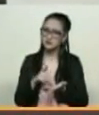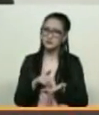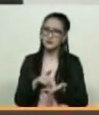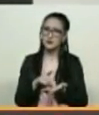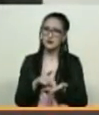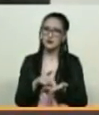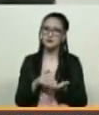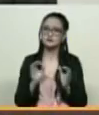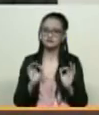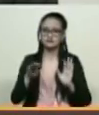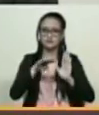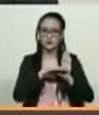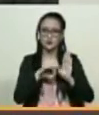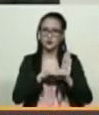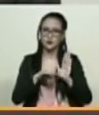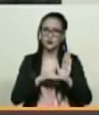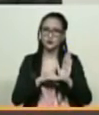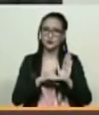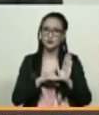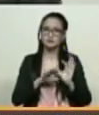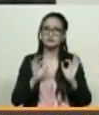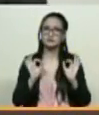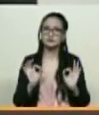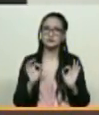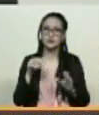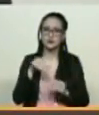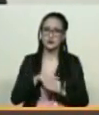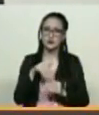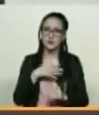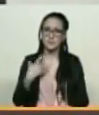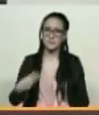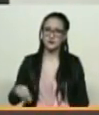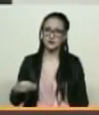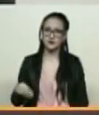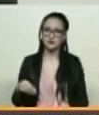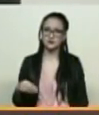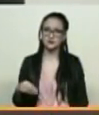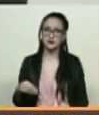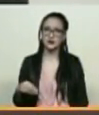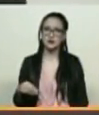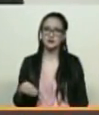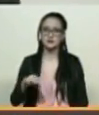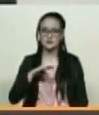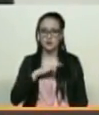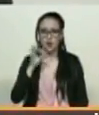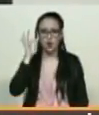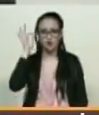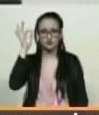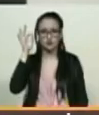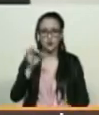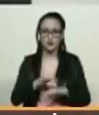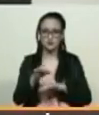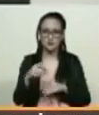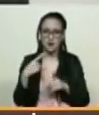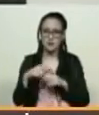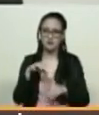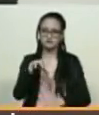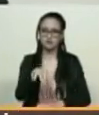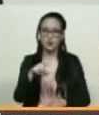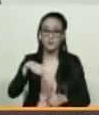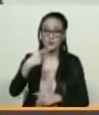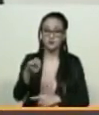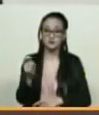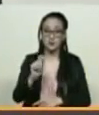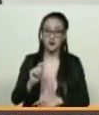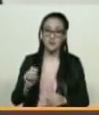con las debidas garantías en el evento electoral presidencial de consejos legislativos y de consejos municipales del próximo